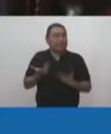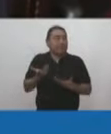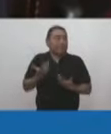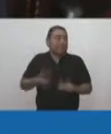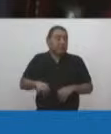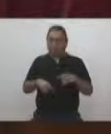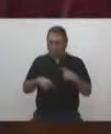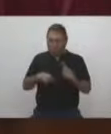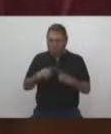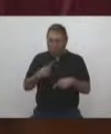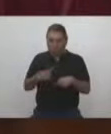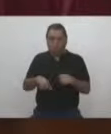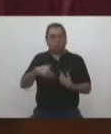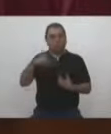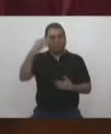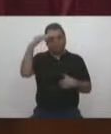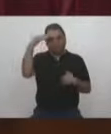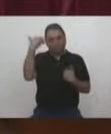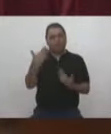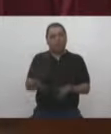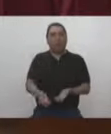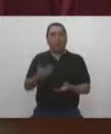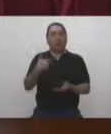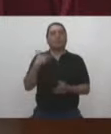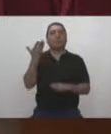pero déjeme subrayar, tienen chofer.